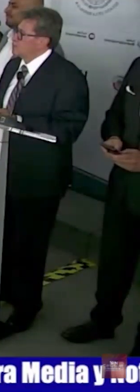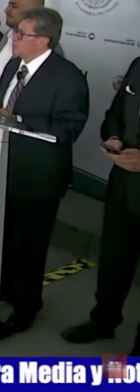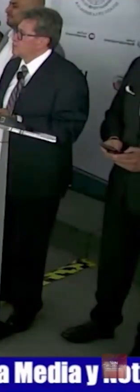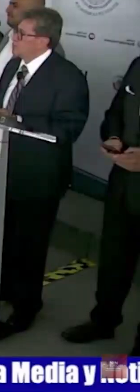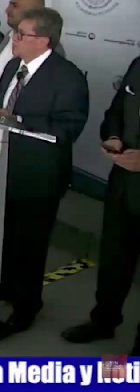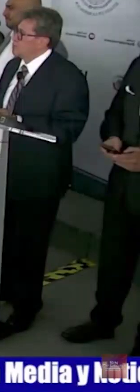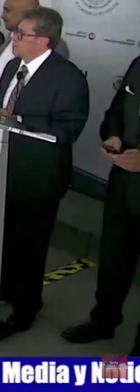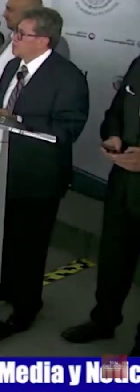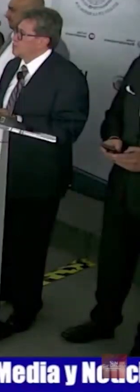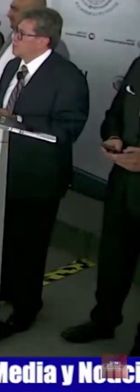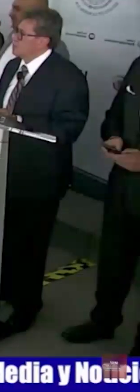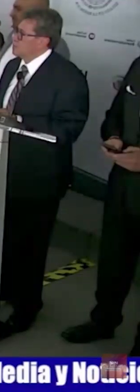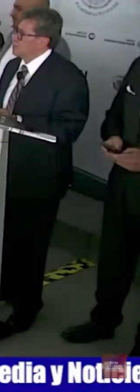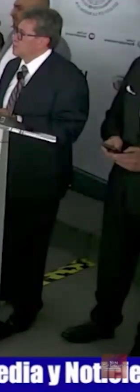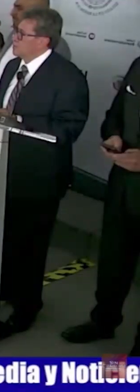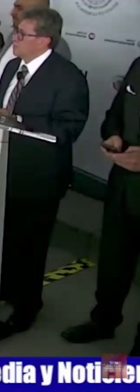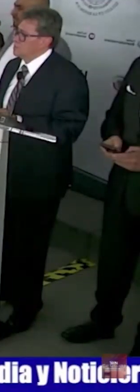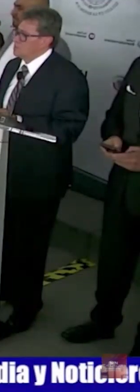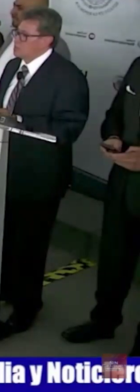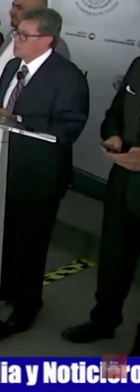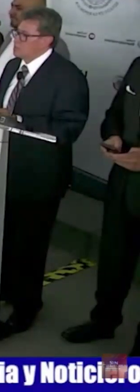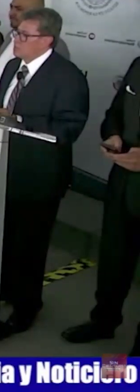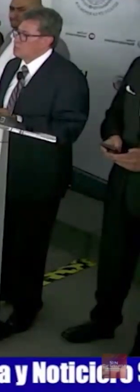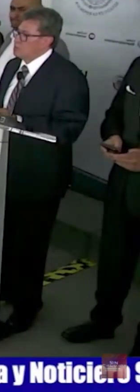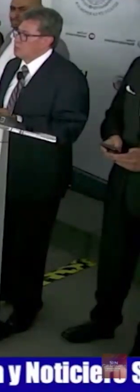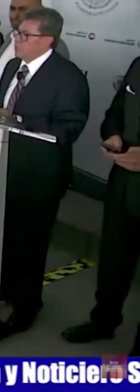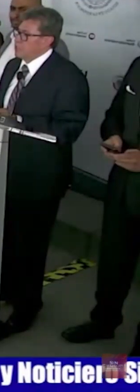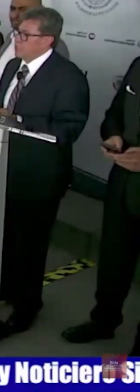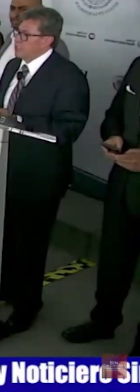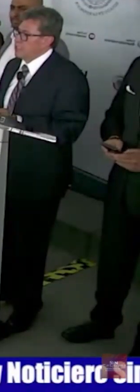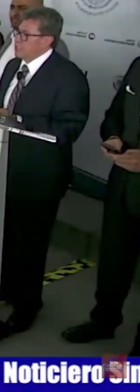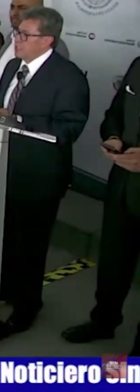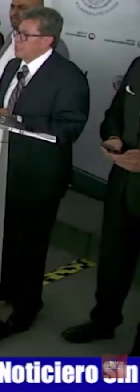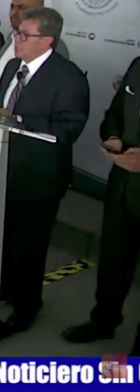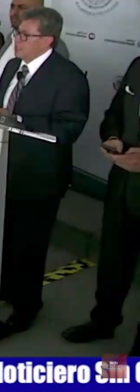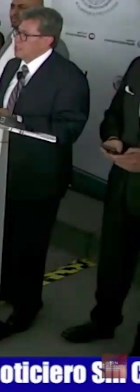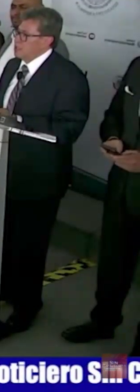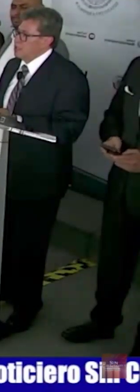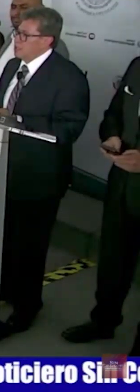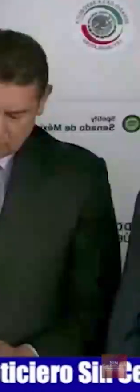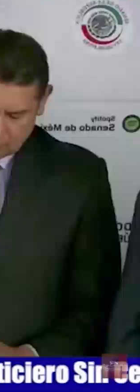que en el martes del Jaguar, por decirlo coloquialmente, lo volvieron a atender.